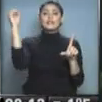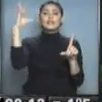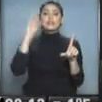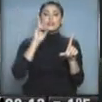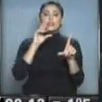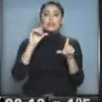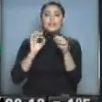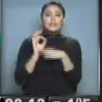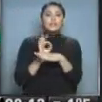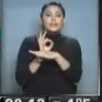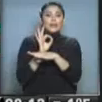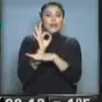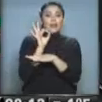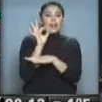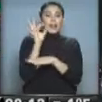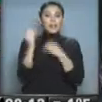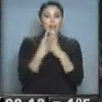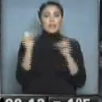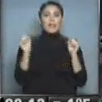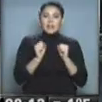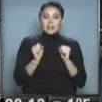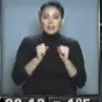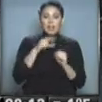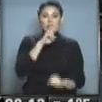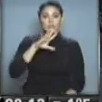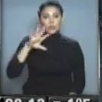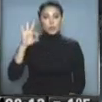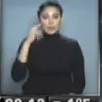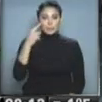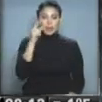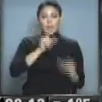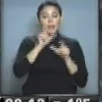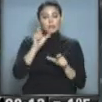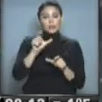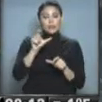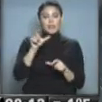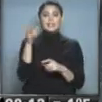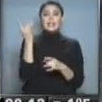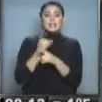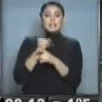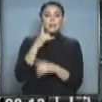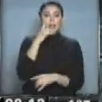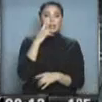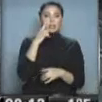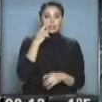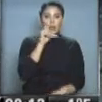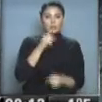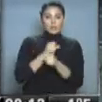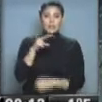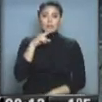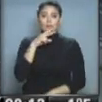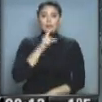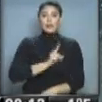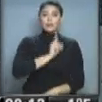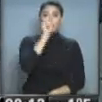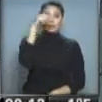lentamente en esta fría mañana Lo cierto es que más de 250,000 personas que habitualmente en los días hábiles se trasladan de norte